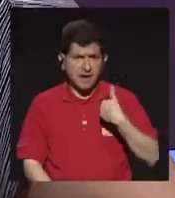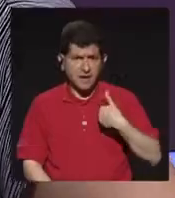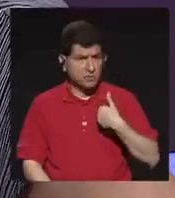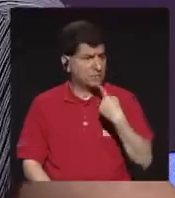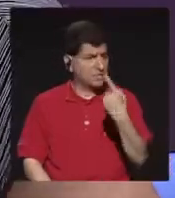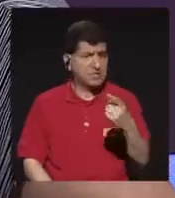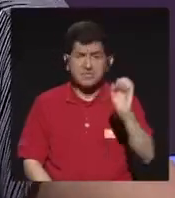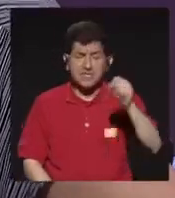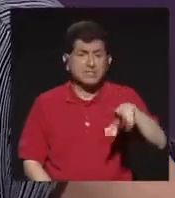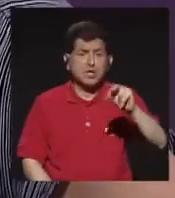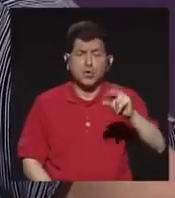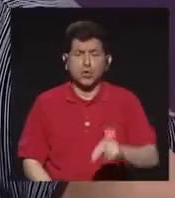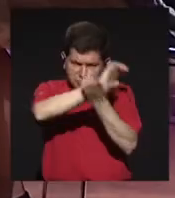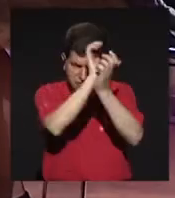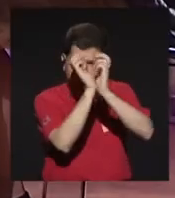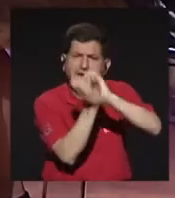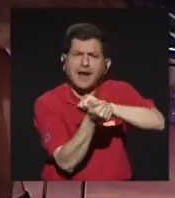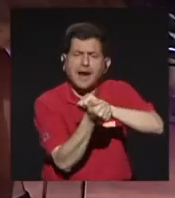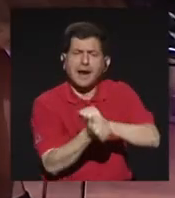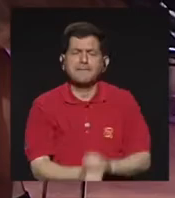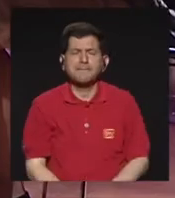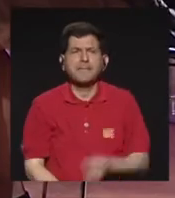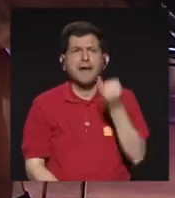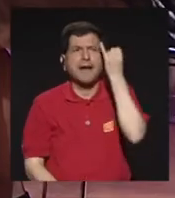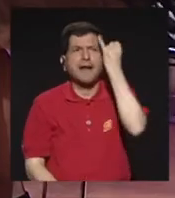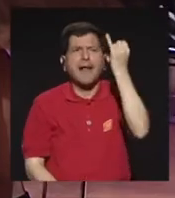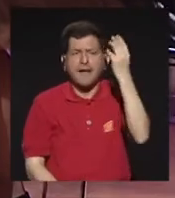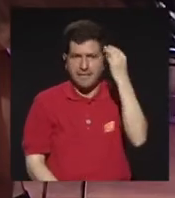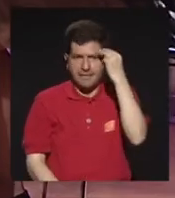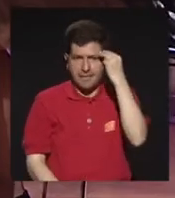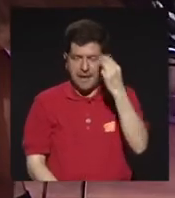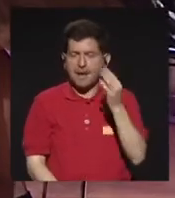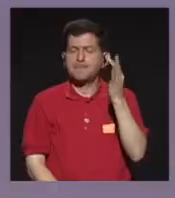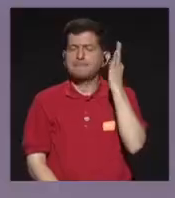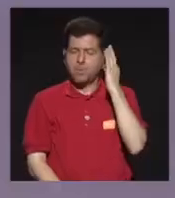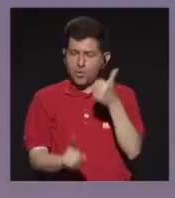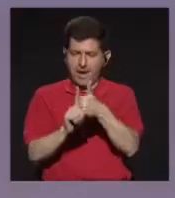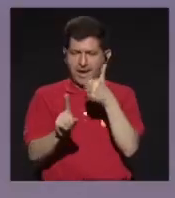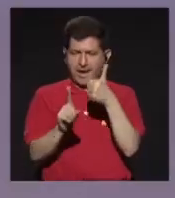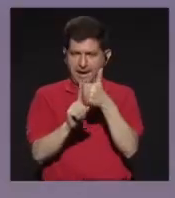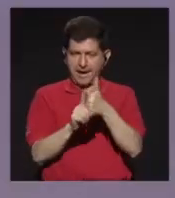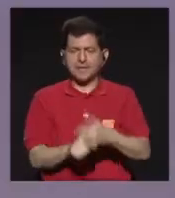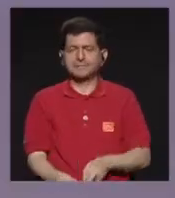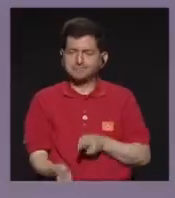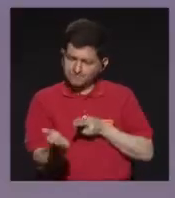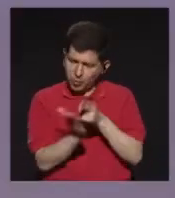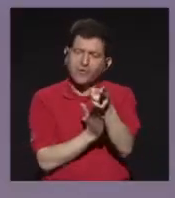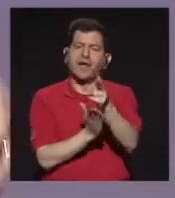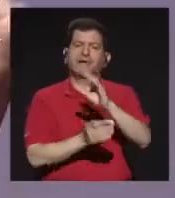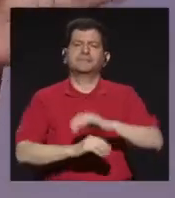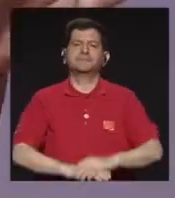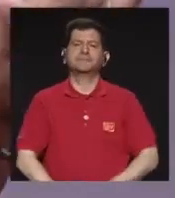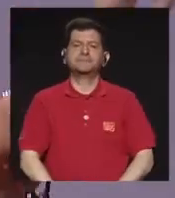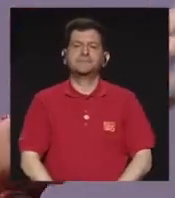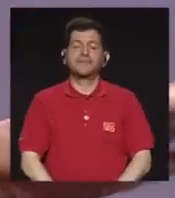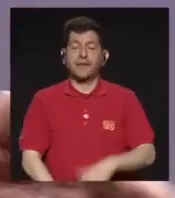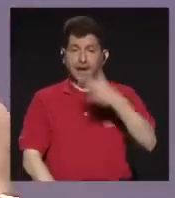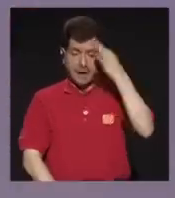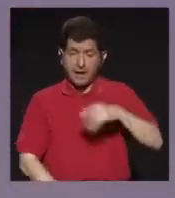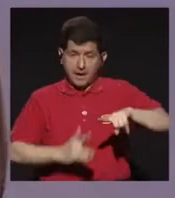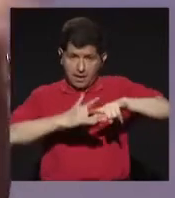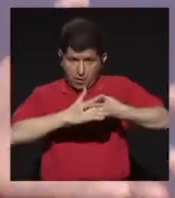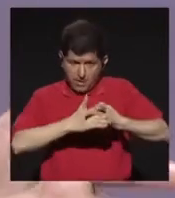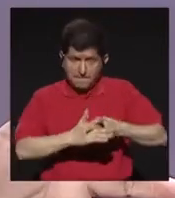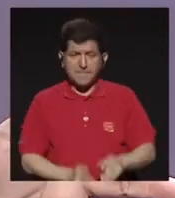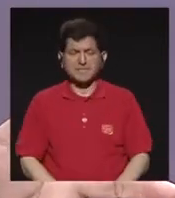Ellos, las que tenemos que cambiarnos el cassette mental somos nosotras las mujeres, honestamente. Creo que tenemos que empezar